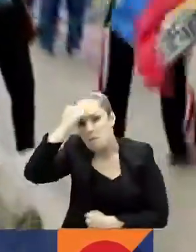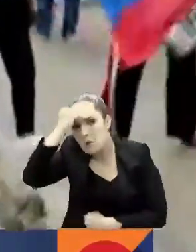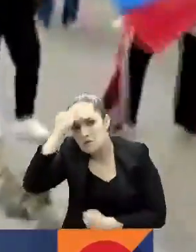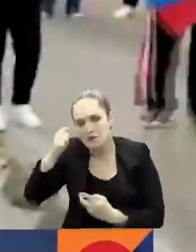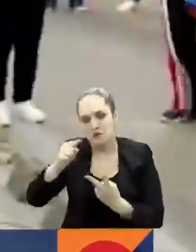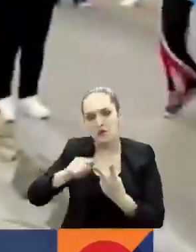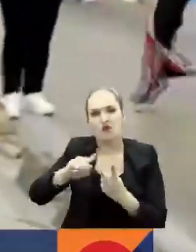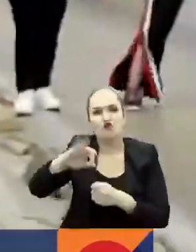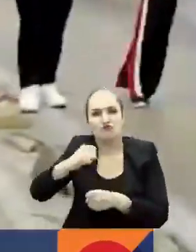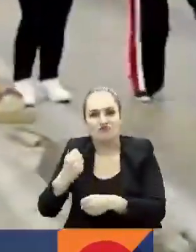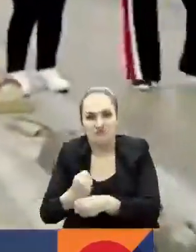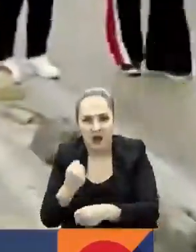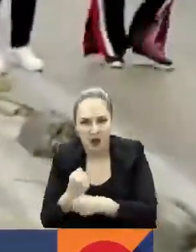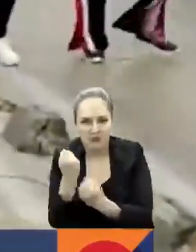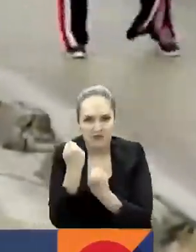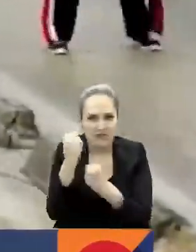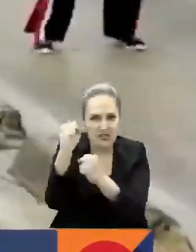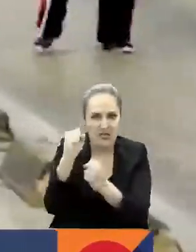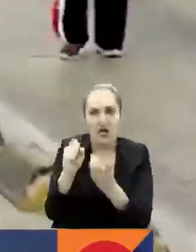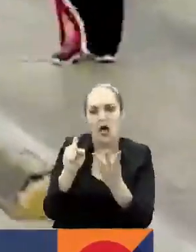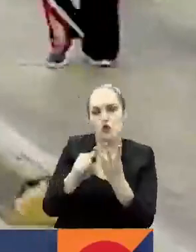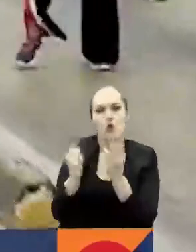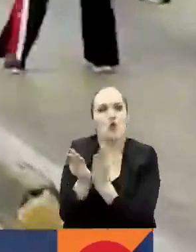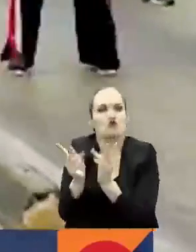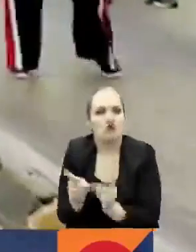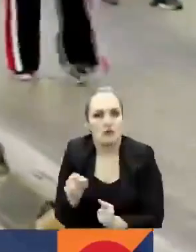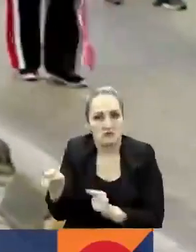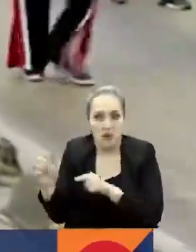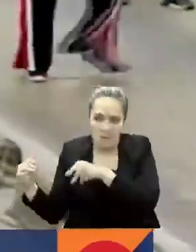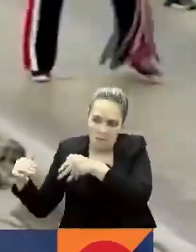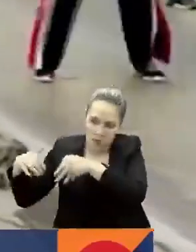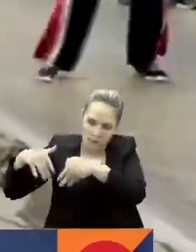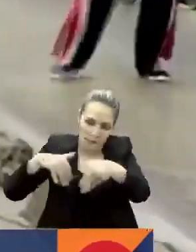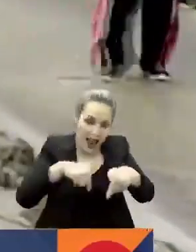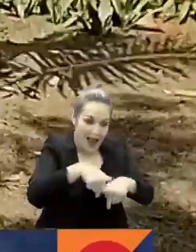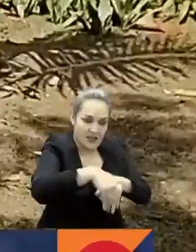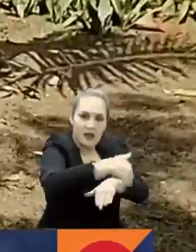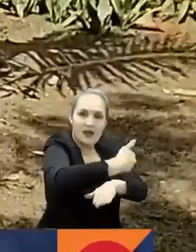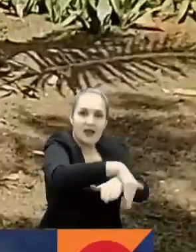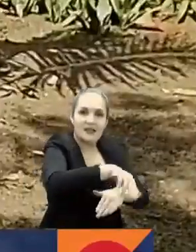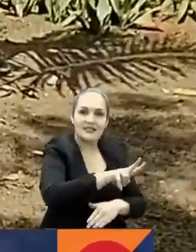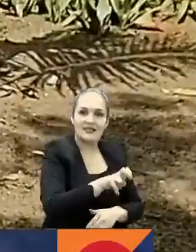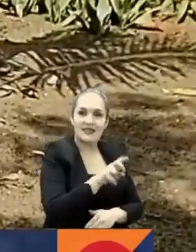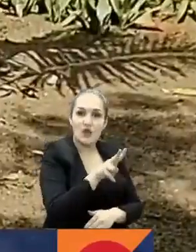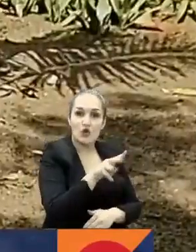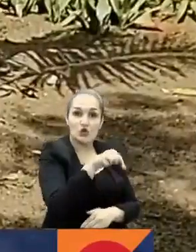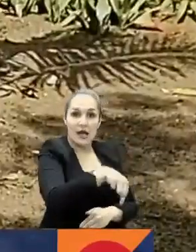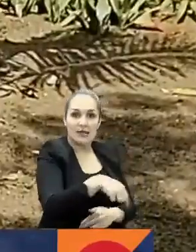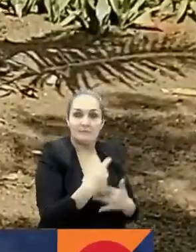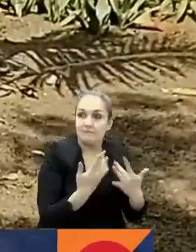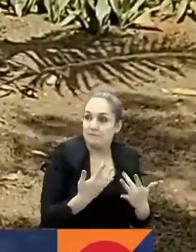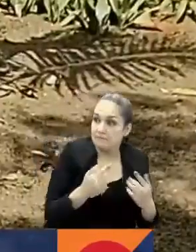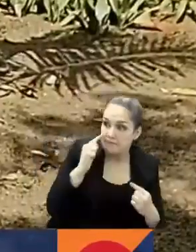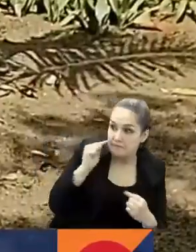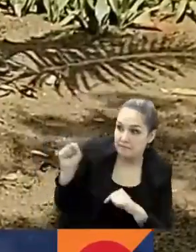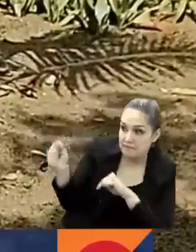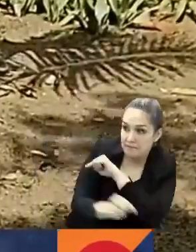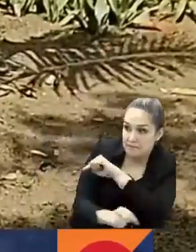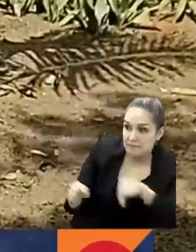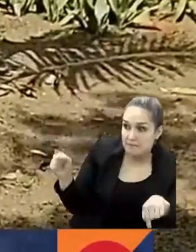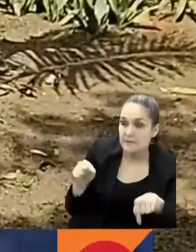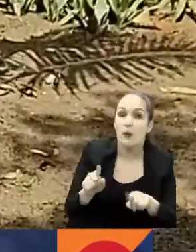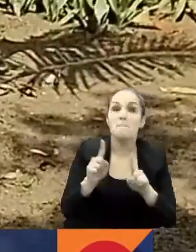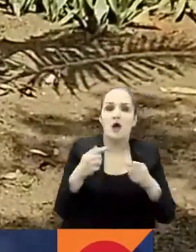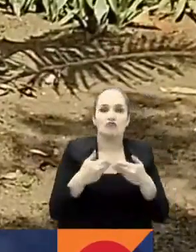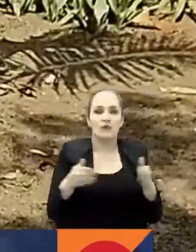y estudiantes. Es precisamente esta zona de la ciudad, la de la calle 72, la que se prepara para la reactivación económica prevista